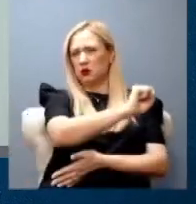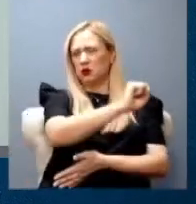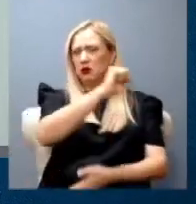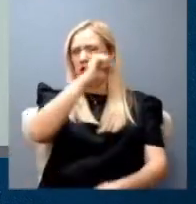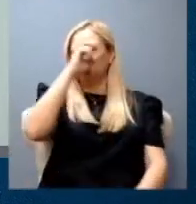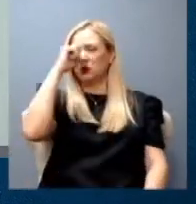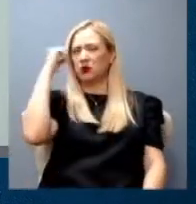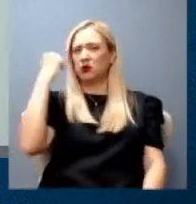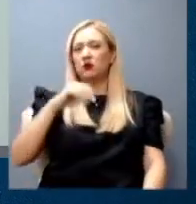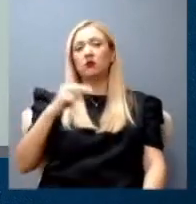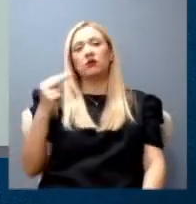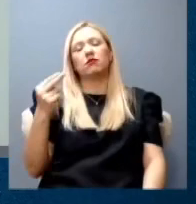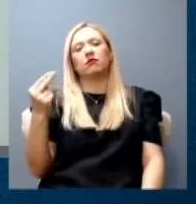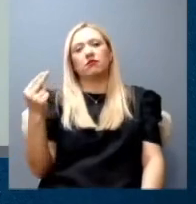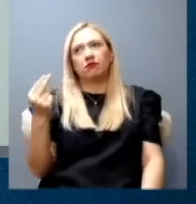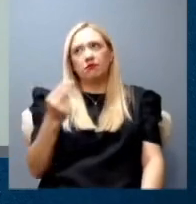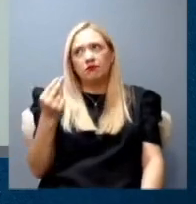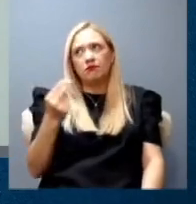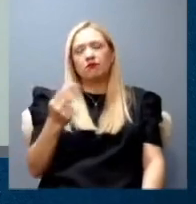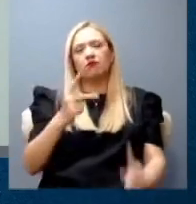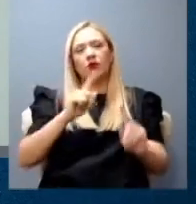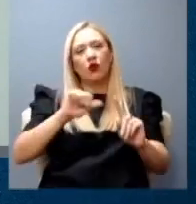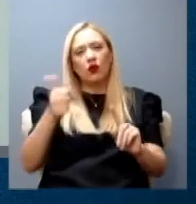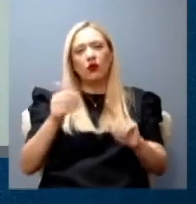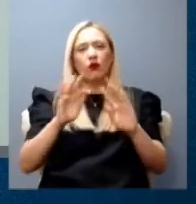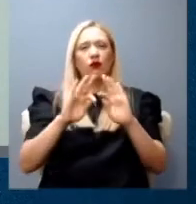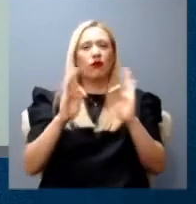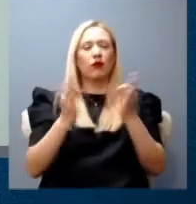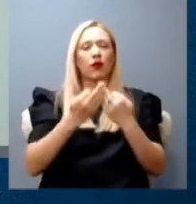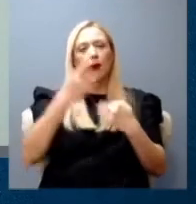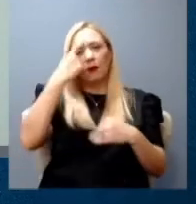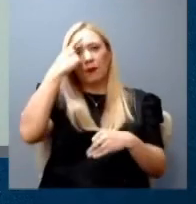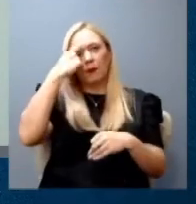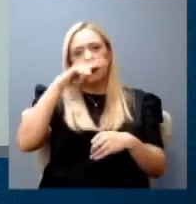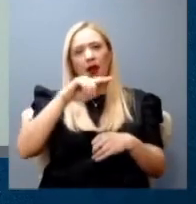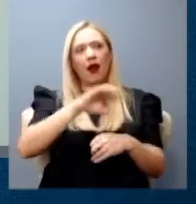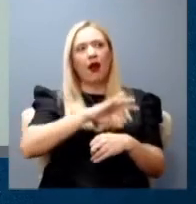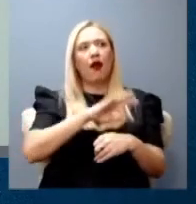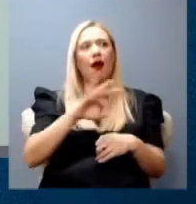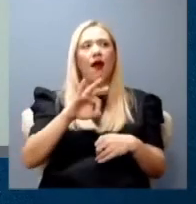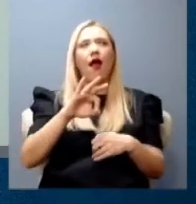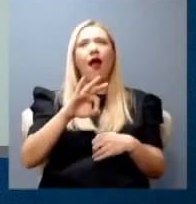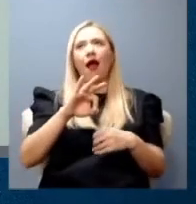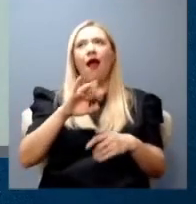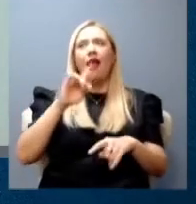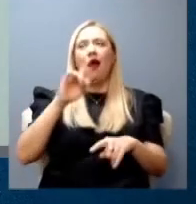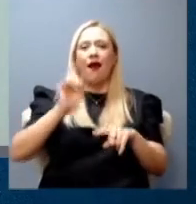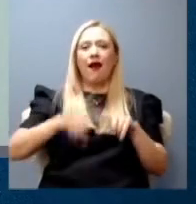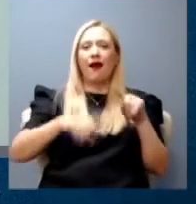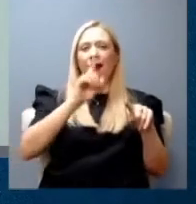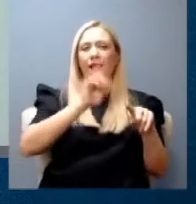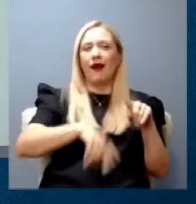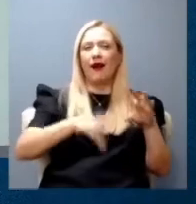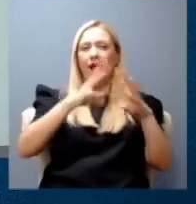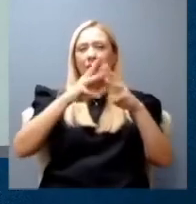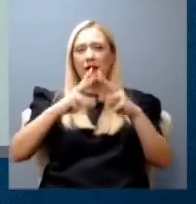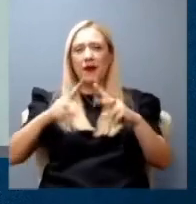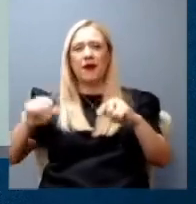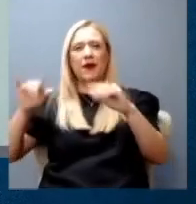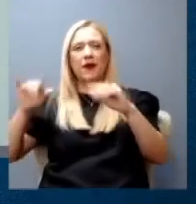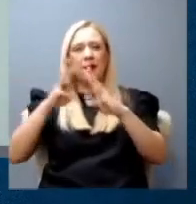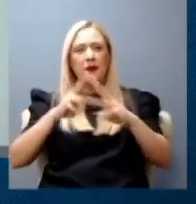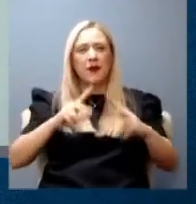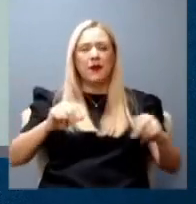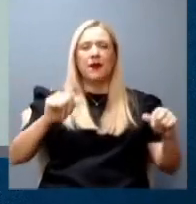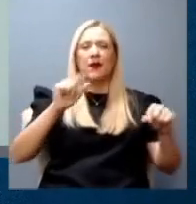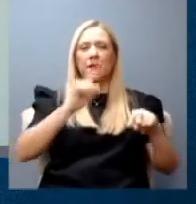necesitan también tener varias formas para poder encontrar una depuración, para poder encontrar también asistencias